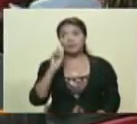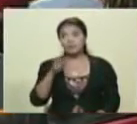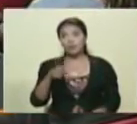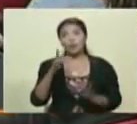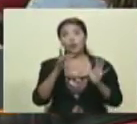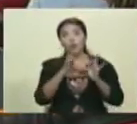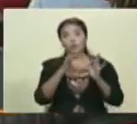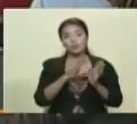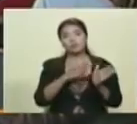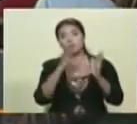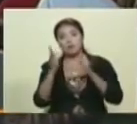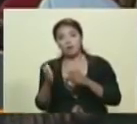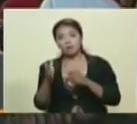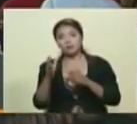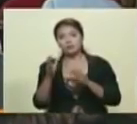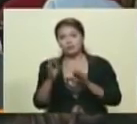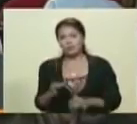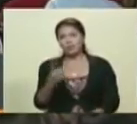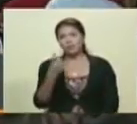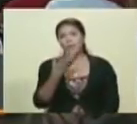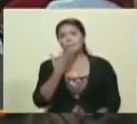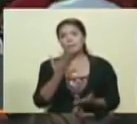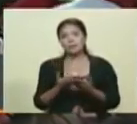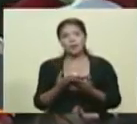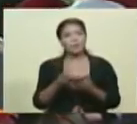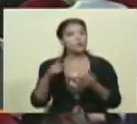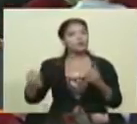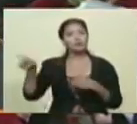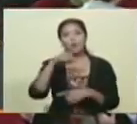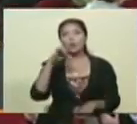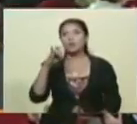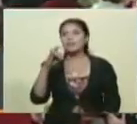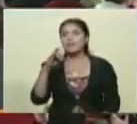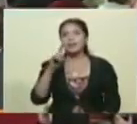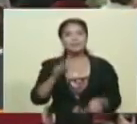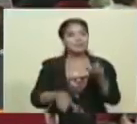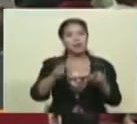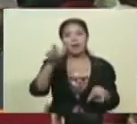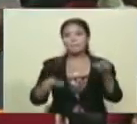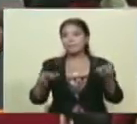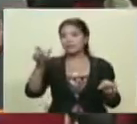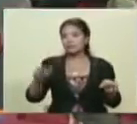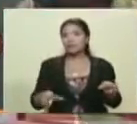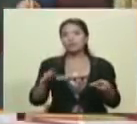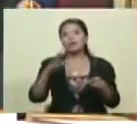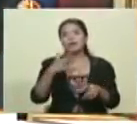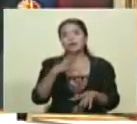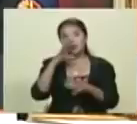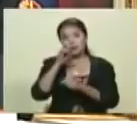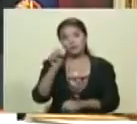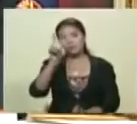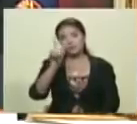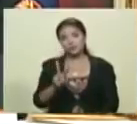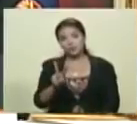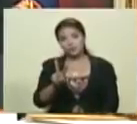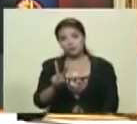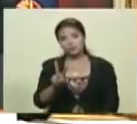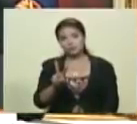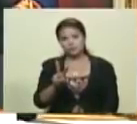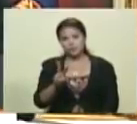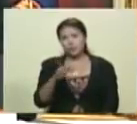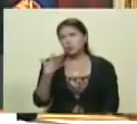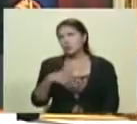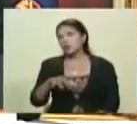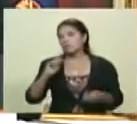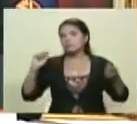conectado, que fue lo que nos planteamos, todos los Instagram de toda la gente que cree en Venezuela. Eso es una